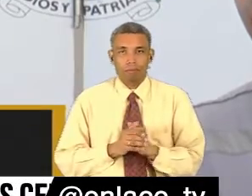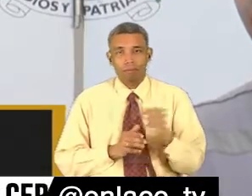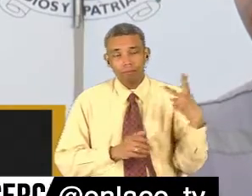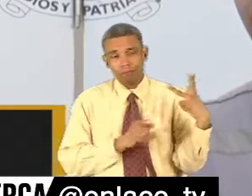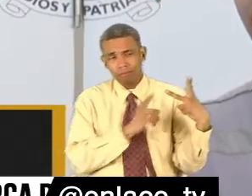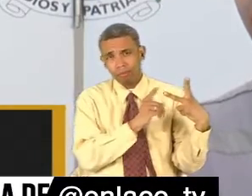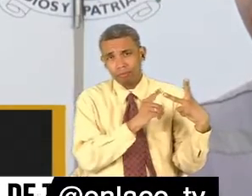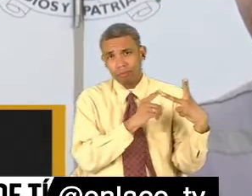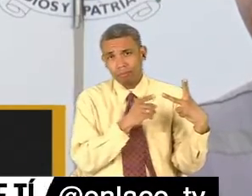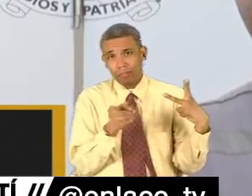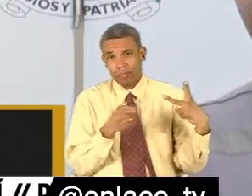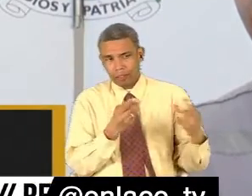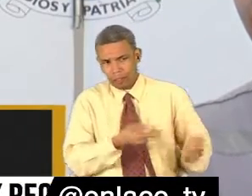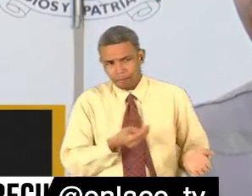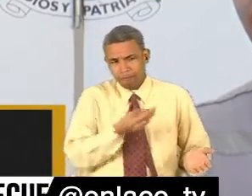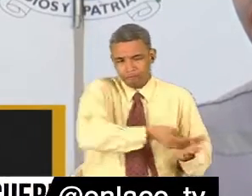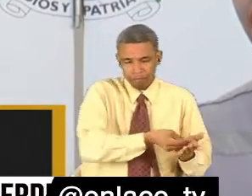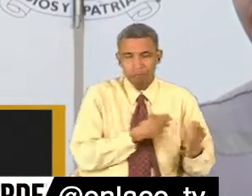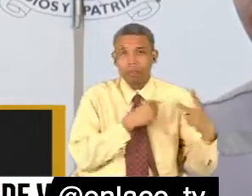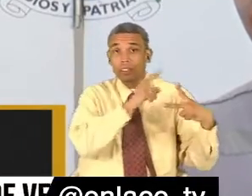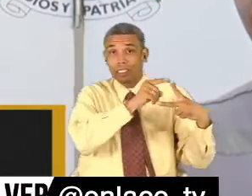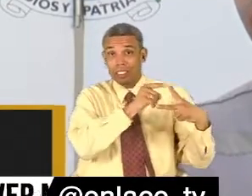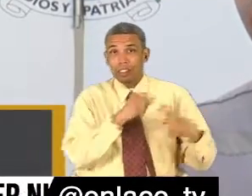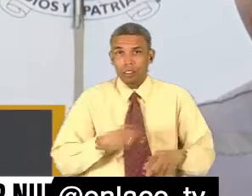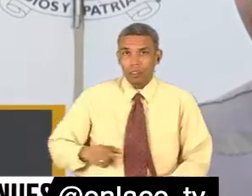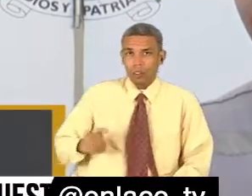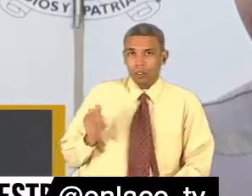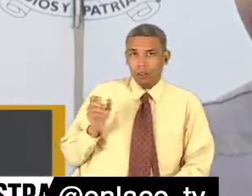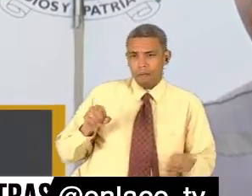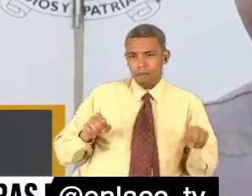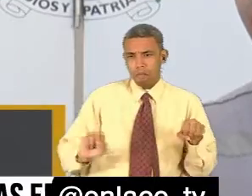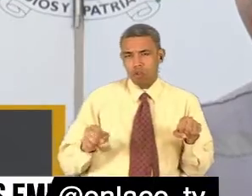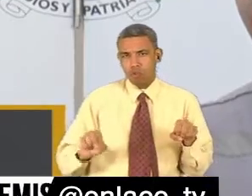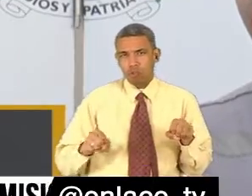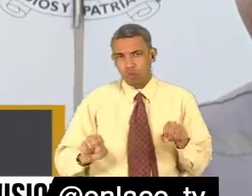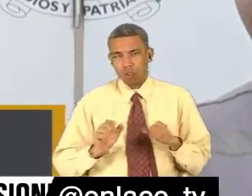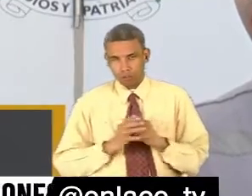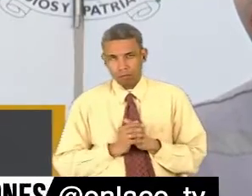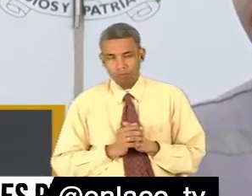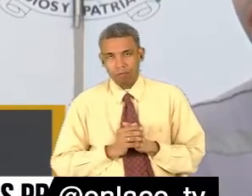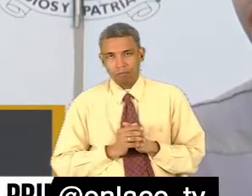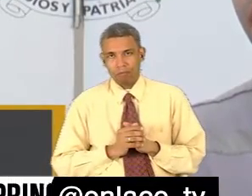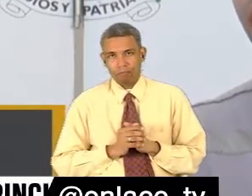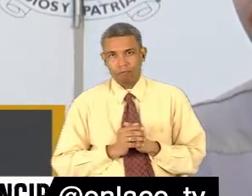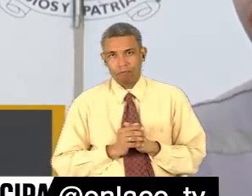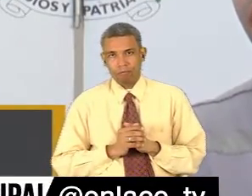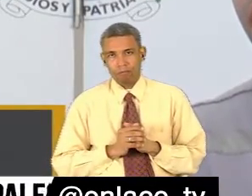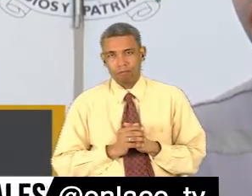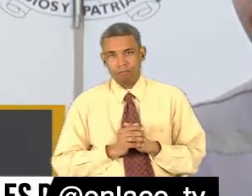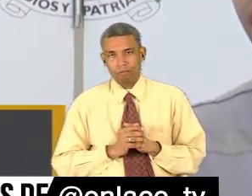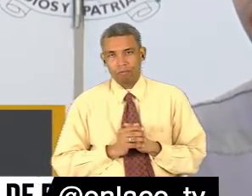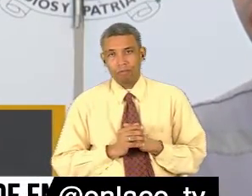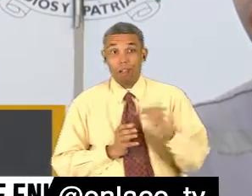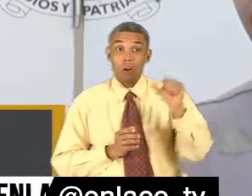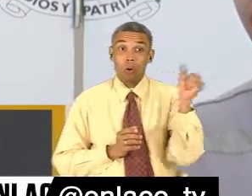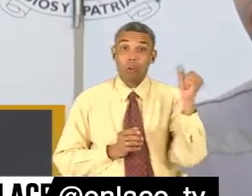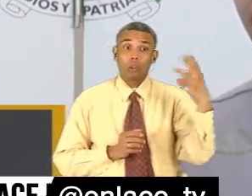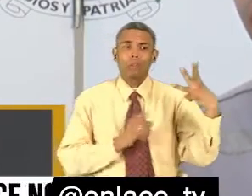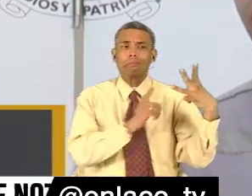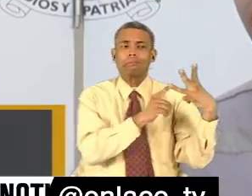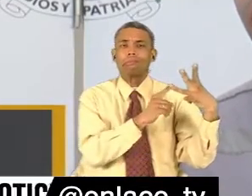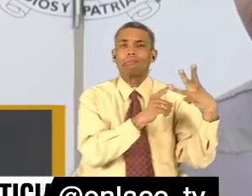intelectual, está capturado el individuo que manejaba la moto y además se sabe de la participación de alias